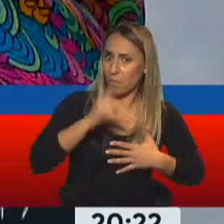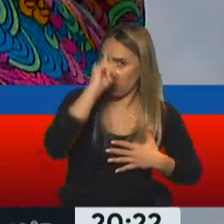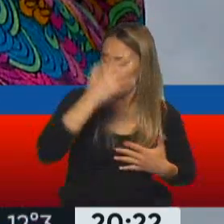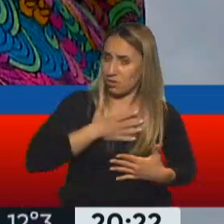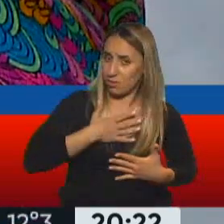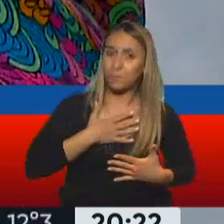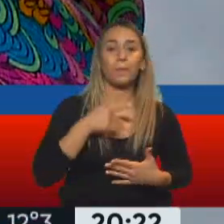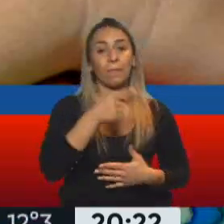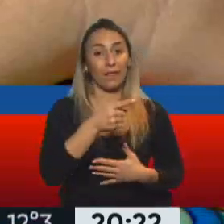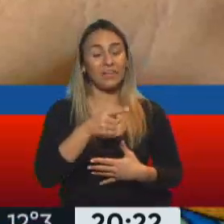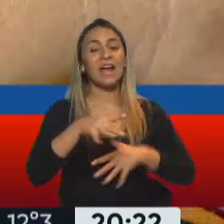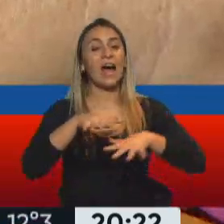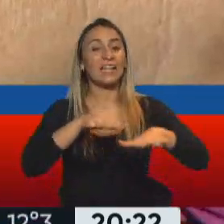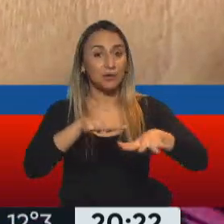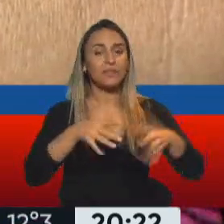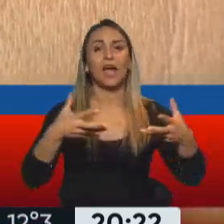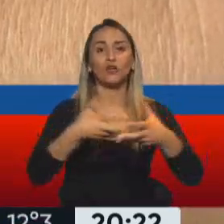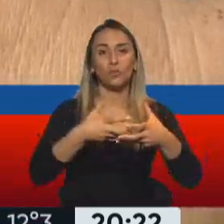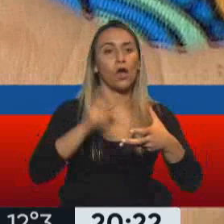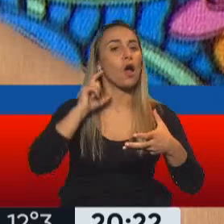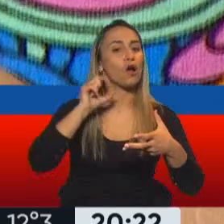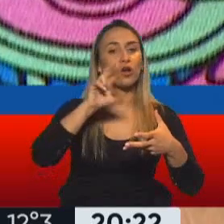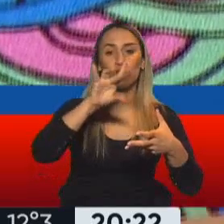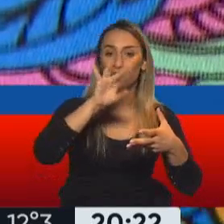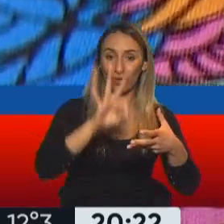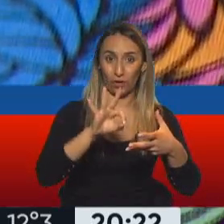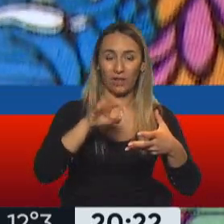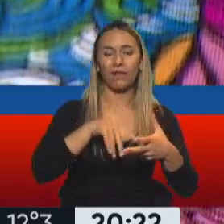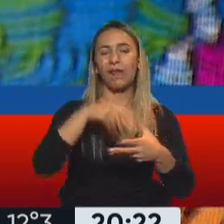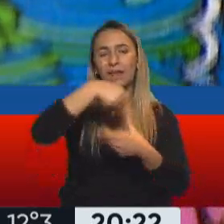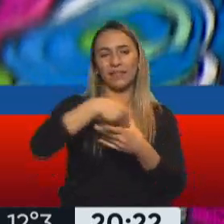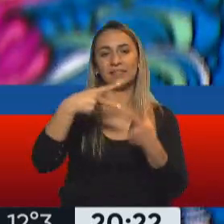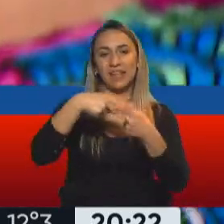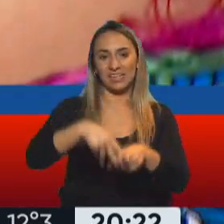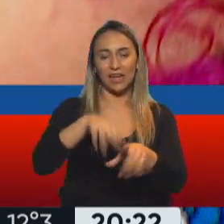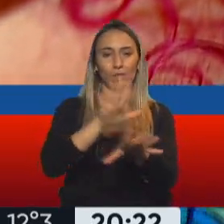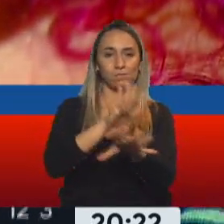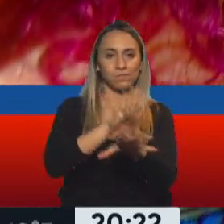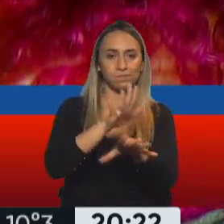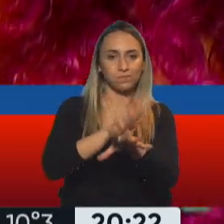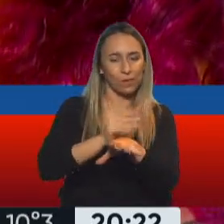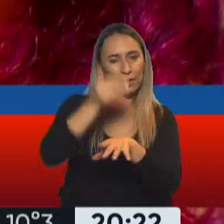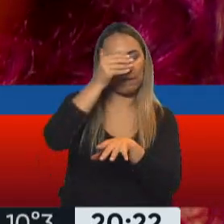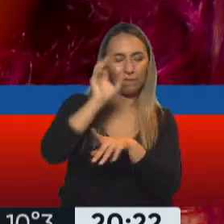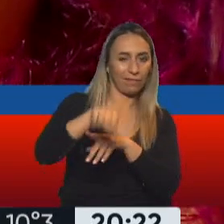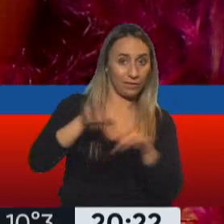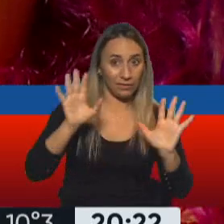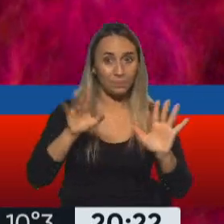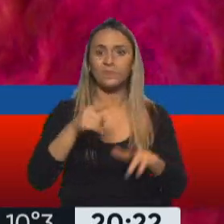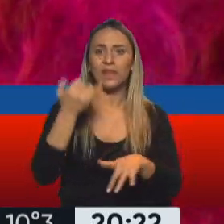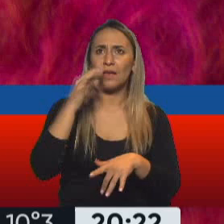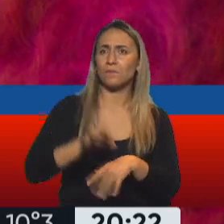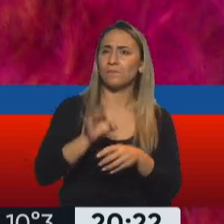es activista gorda y participa del taller Hacer la Vista Gorda, que comenzó en 2015 y ya forma parte